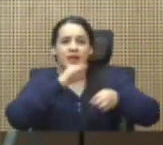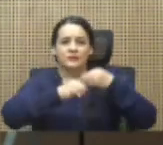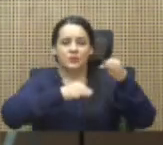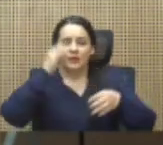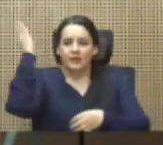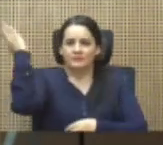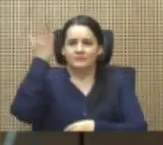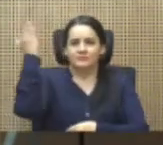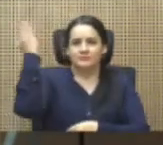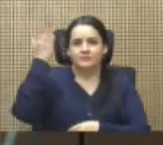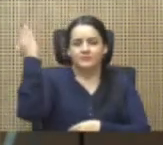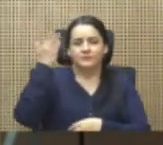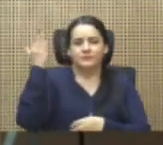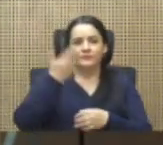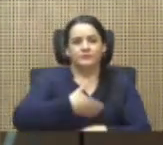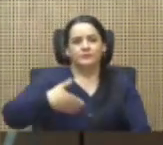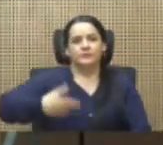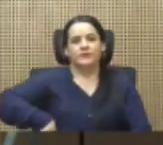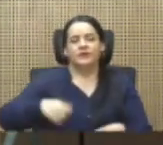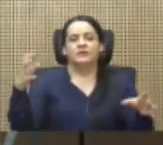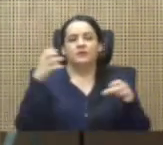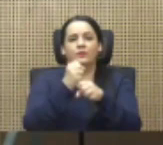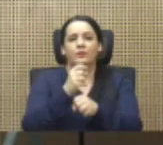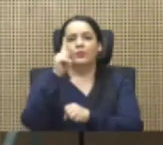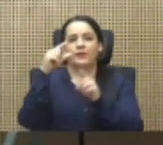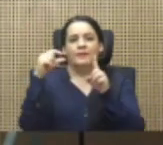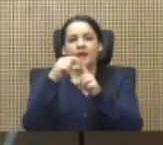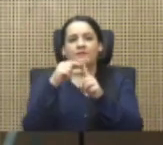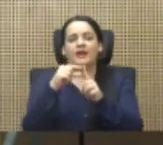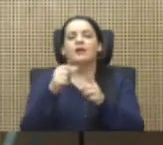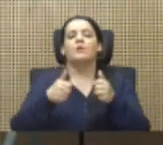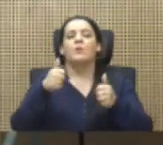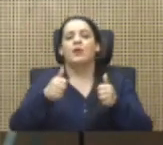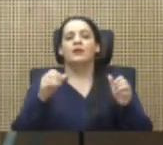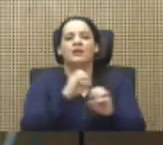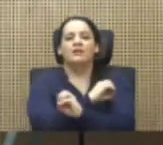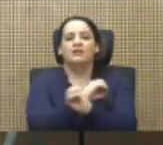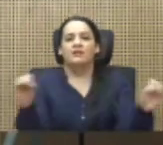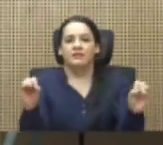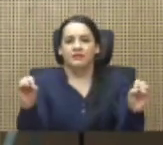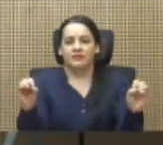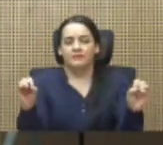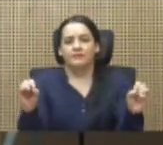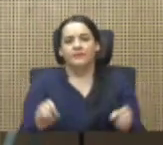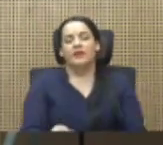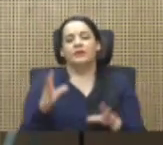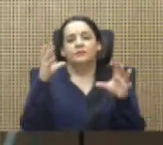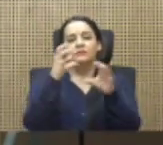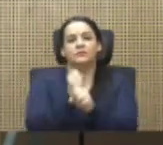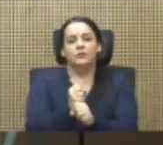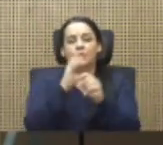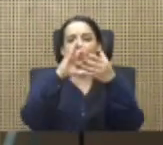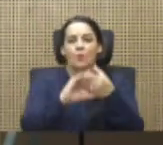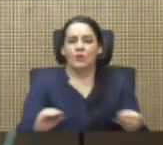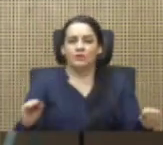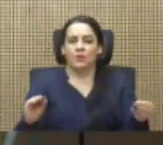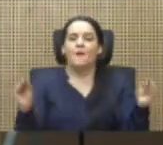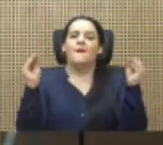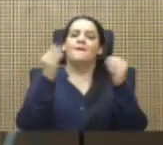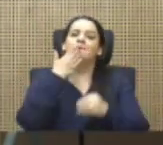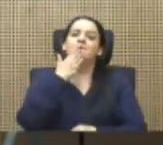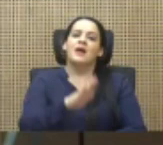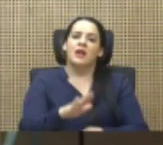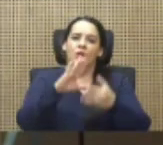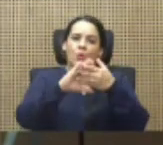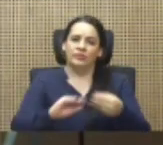presidencial se resume a una palabra: nada. En resumen, un cuento mal contado. Eso es lo que